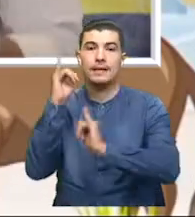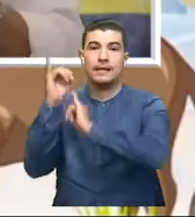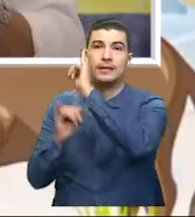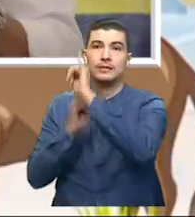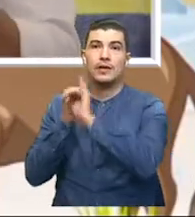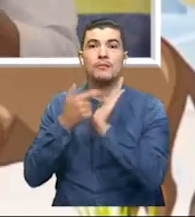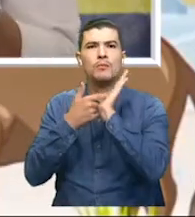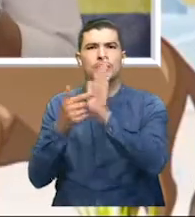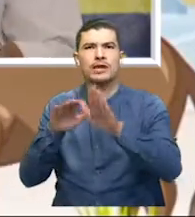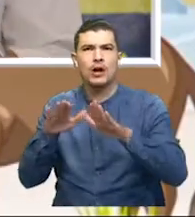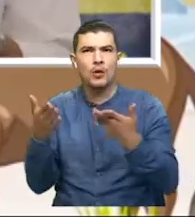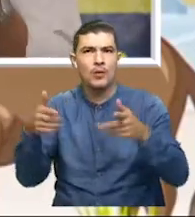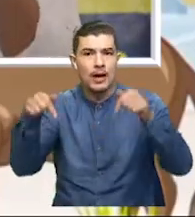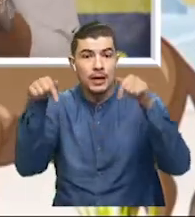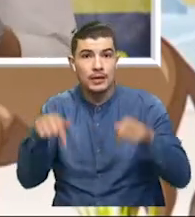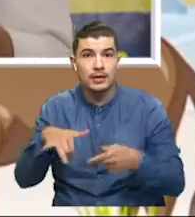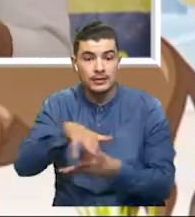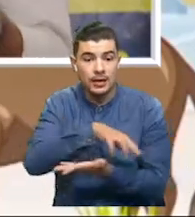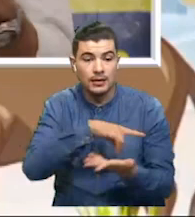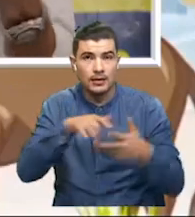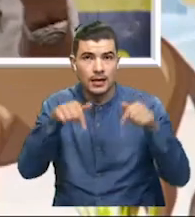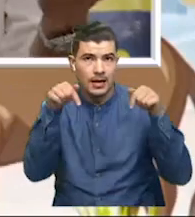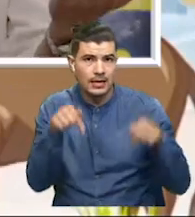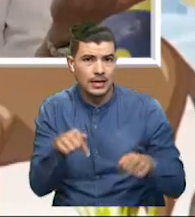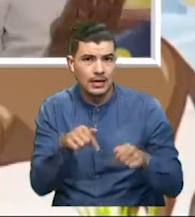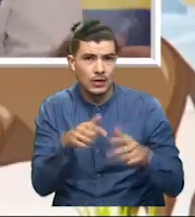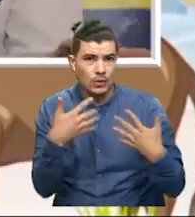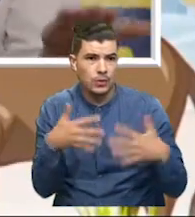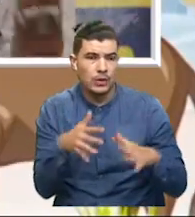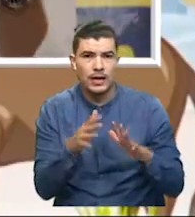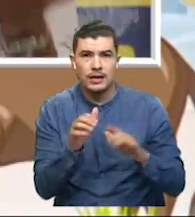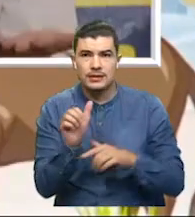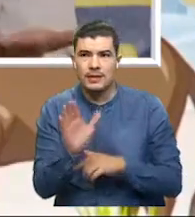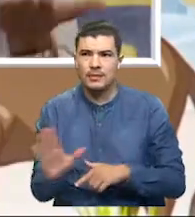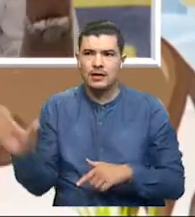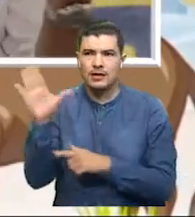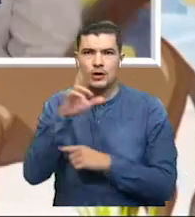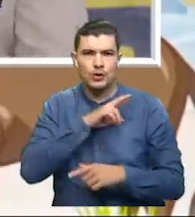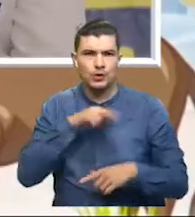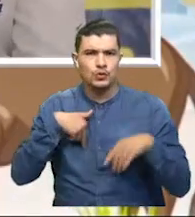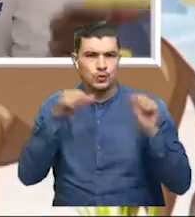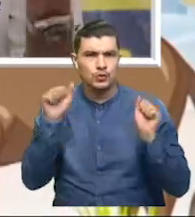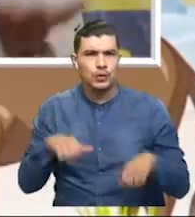extranjeros, de cómo este Santander, este departamento, que podemos disfrutar del frío